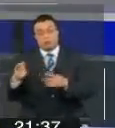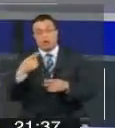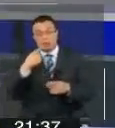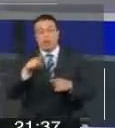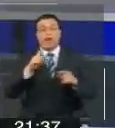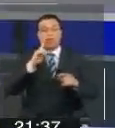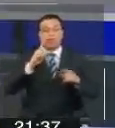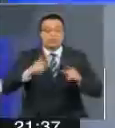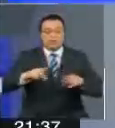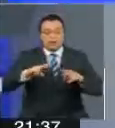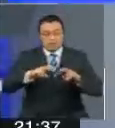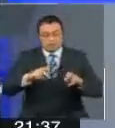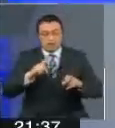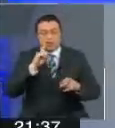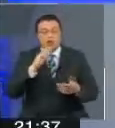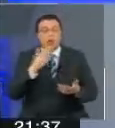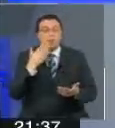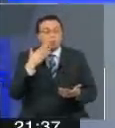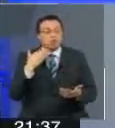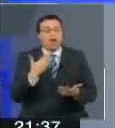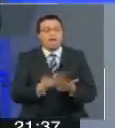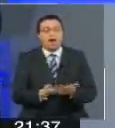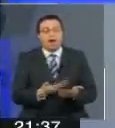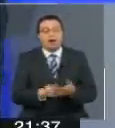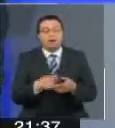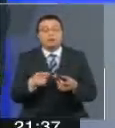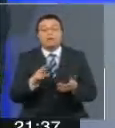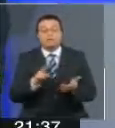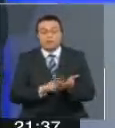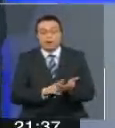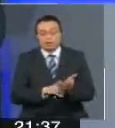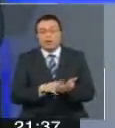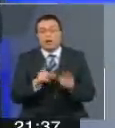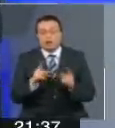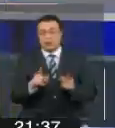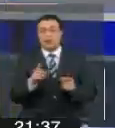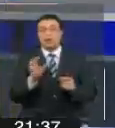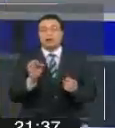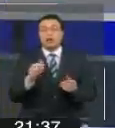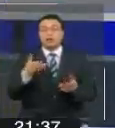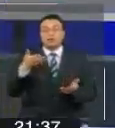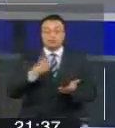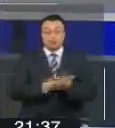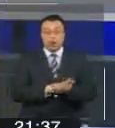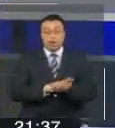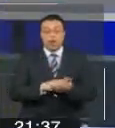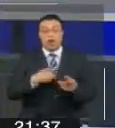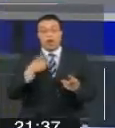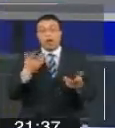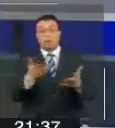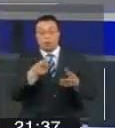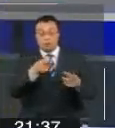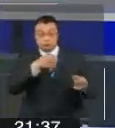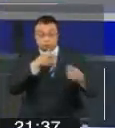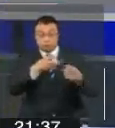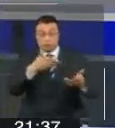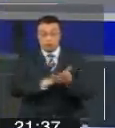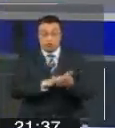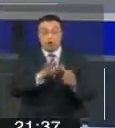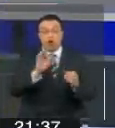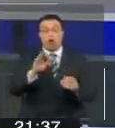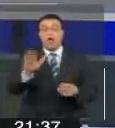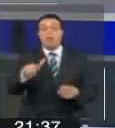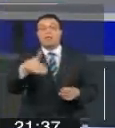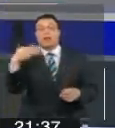que investigar o constatar si es que efectivamente muere producto del combate o si después